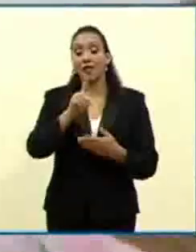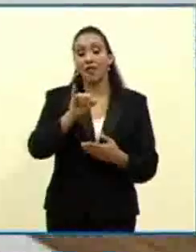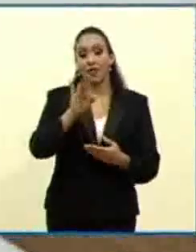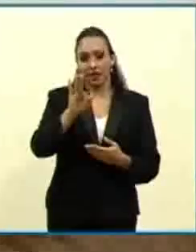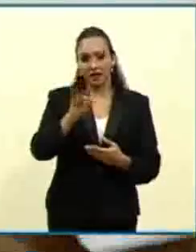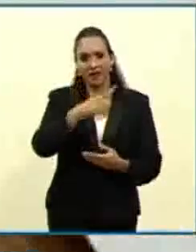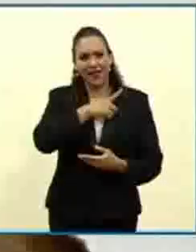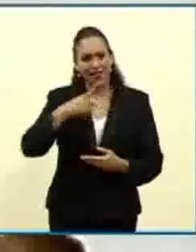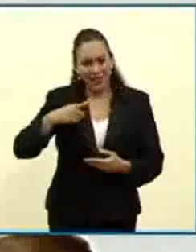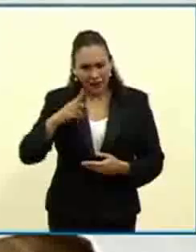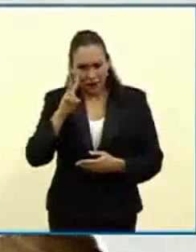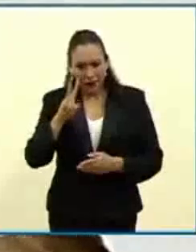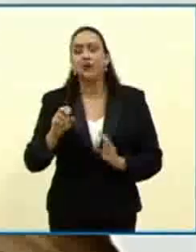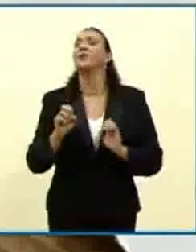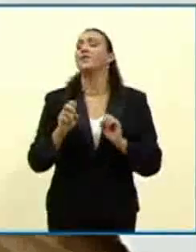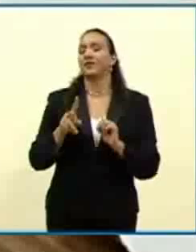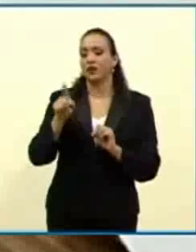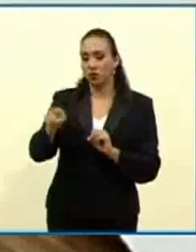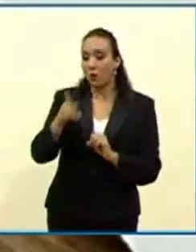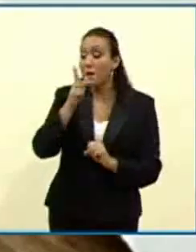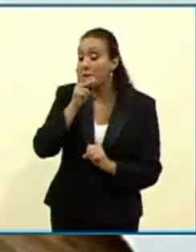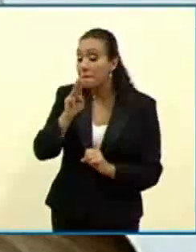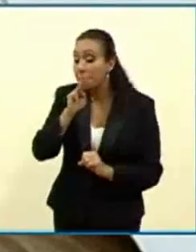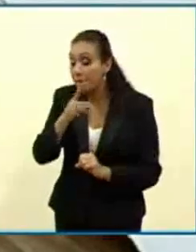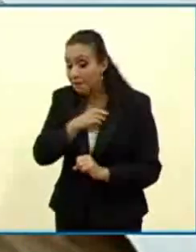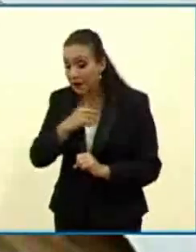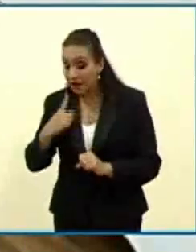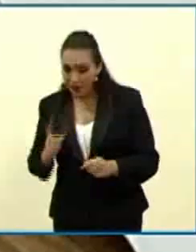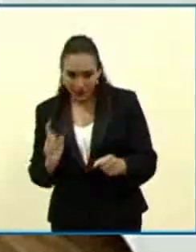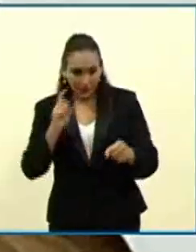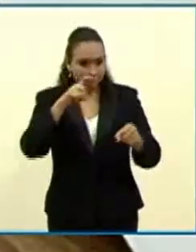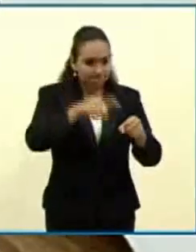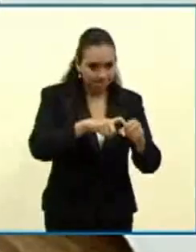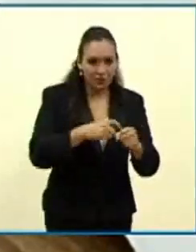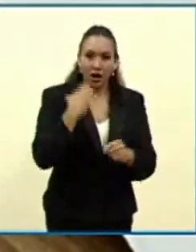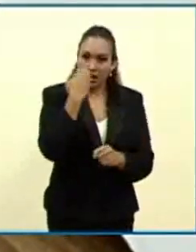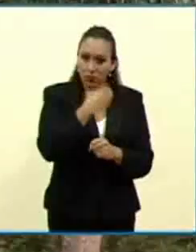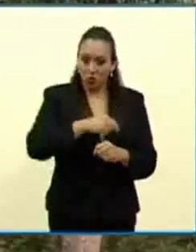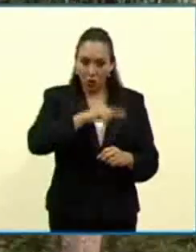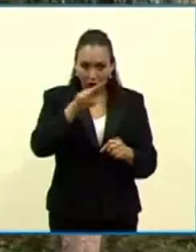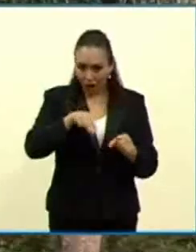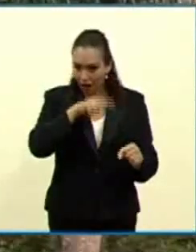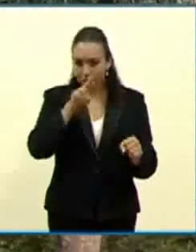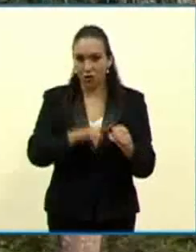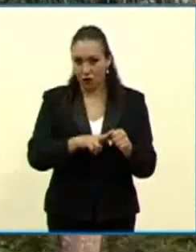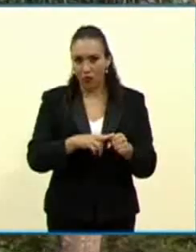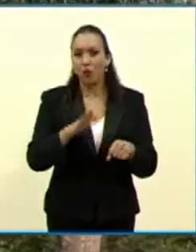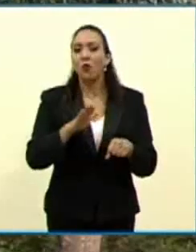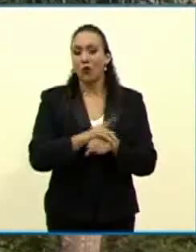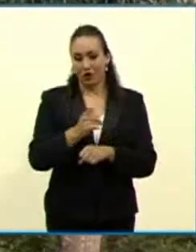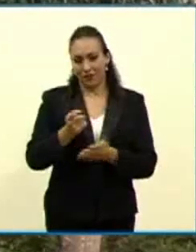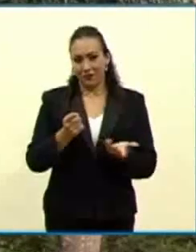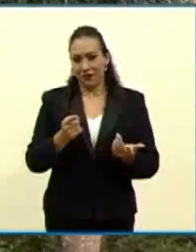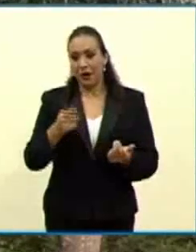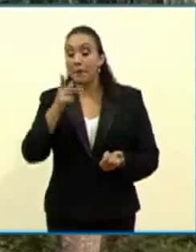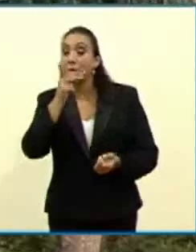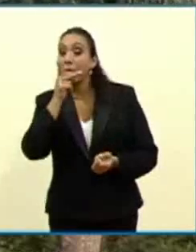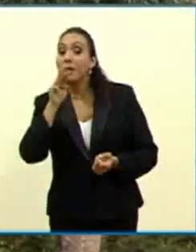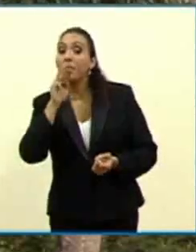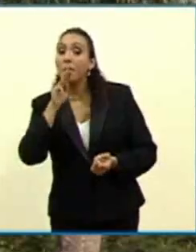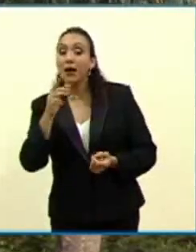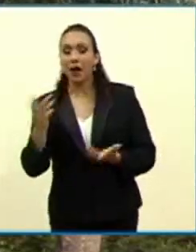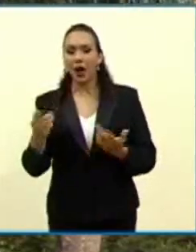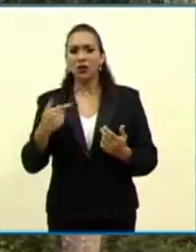verificar que los padres inscriban al niño en el sistema educativo formal, ya que los padres no pueden sustituir las funciones